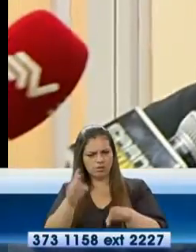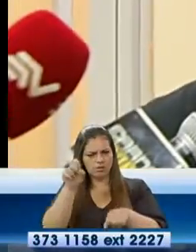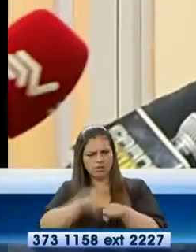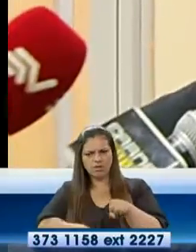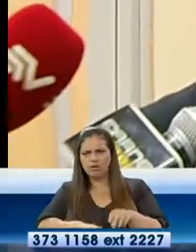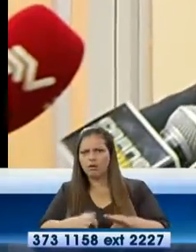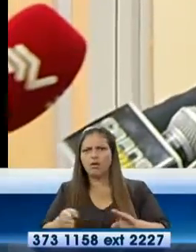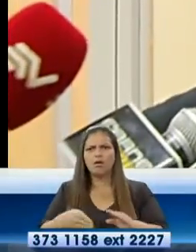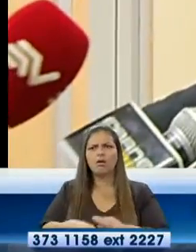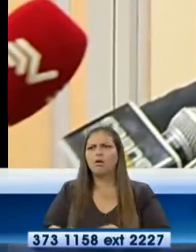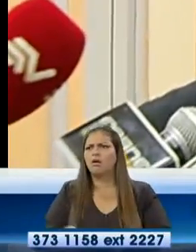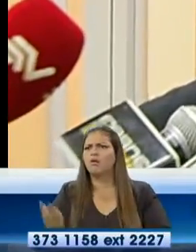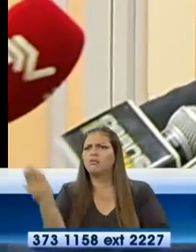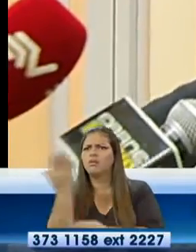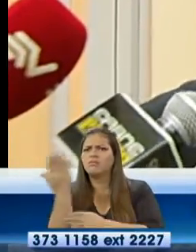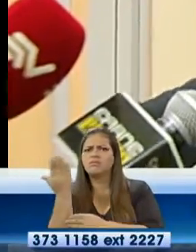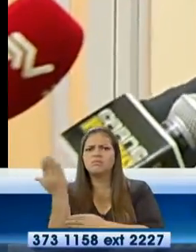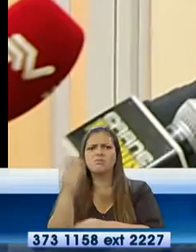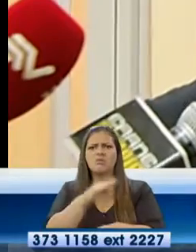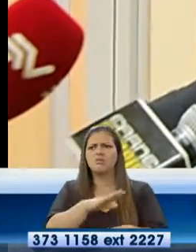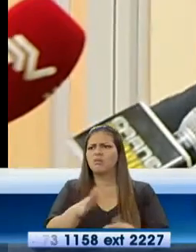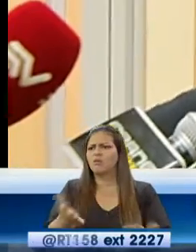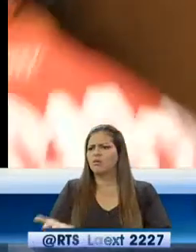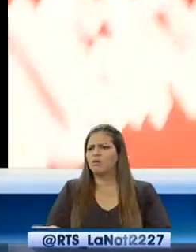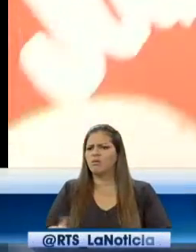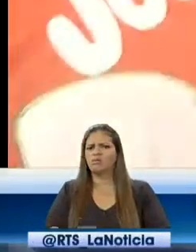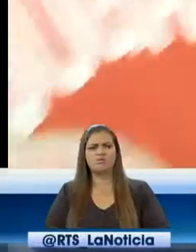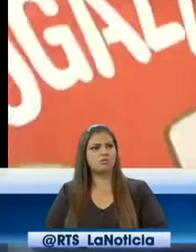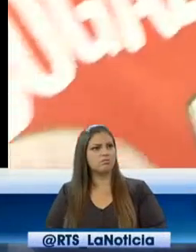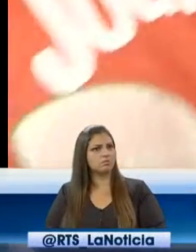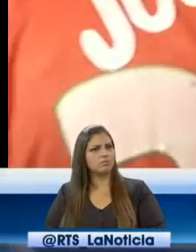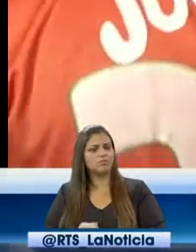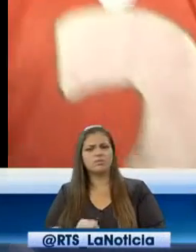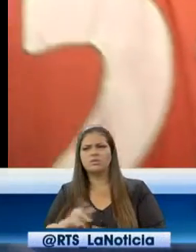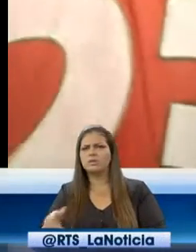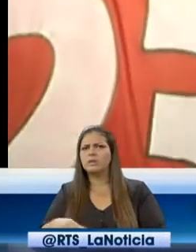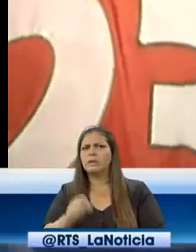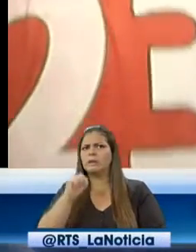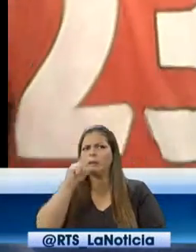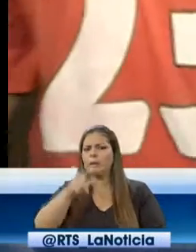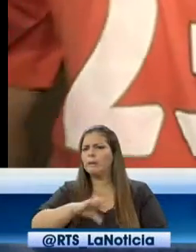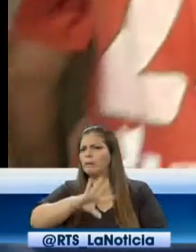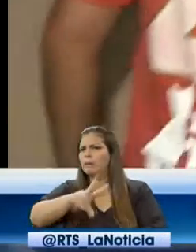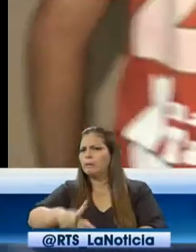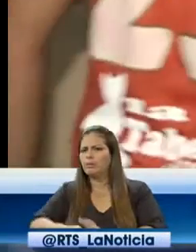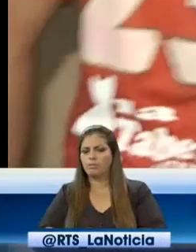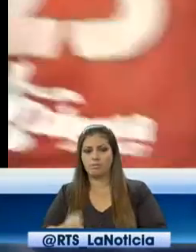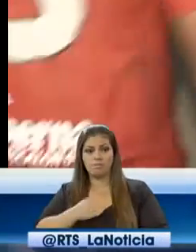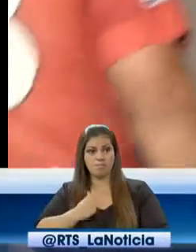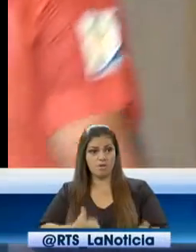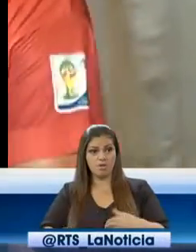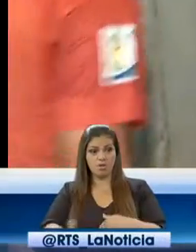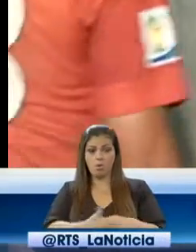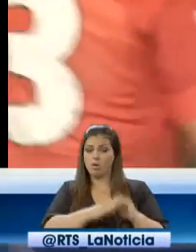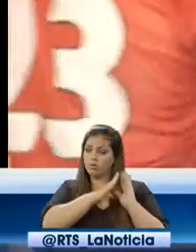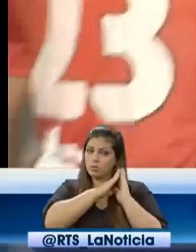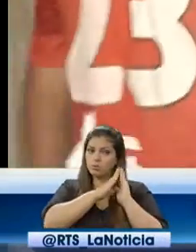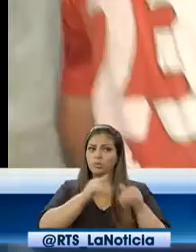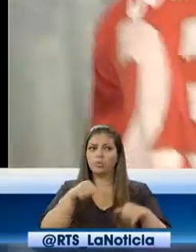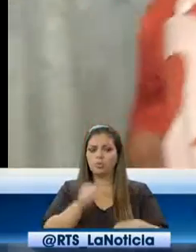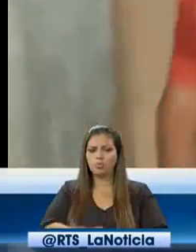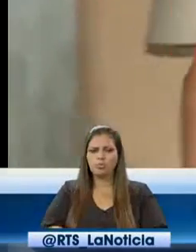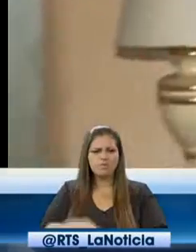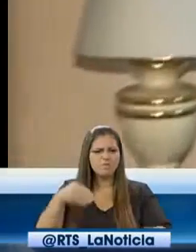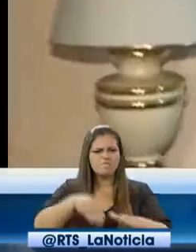habían llevado como quien dice, lo más rápido, las cosas más de valor. Alborotaron todos los cuartos, se metieron a mi cuarto, se llevaron un televisor de 42 pulgadas